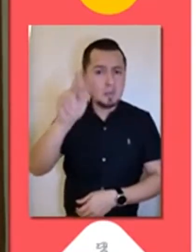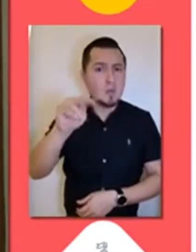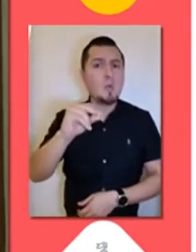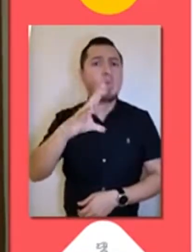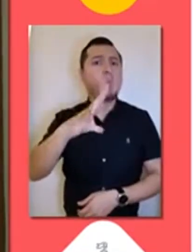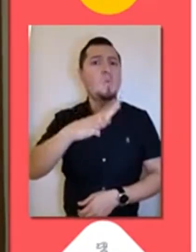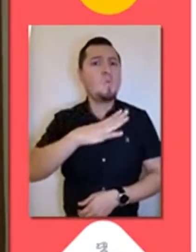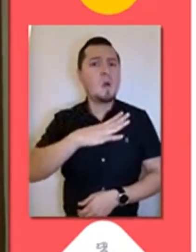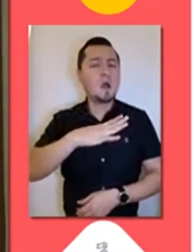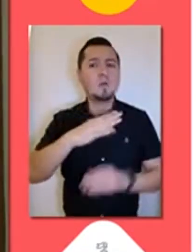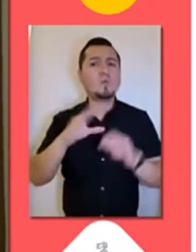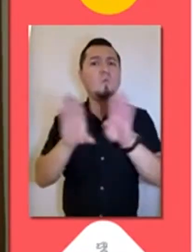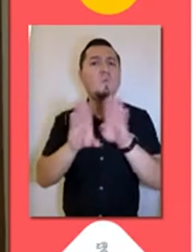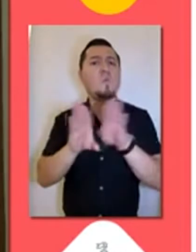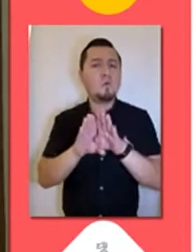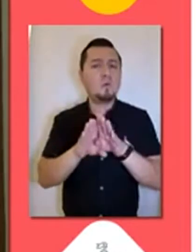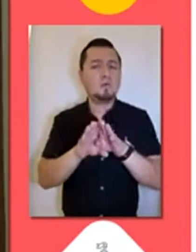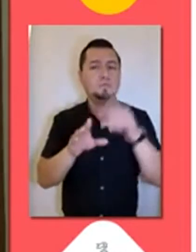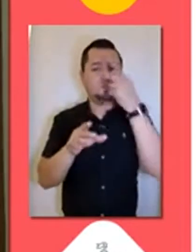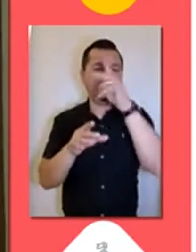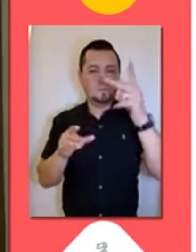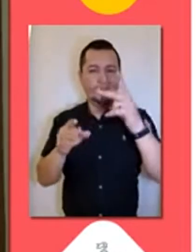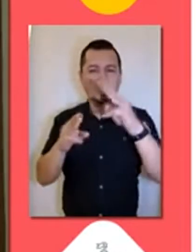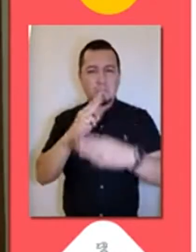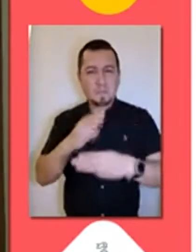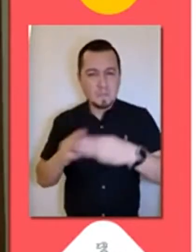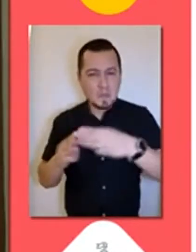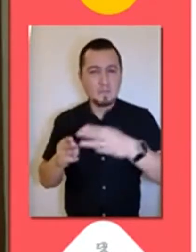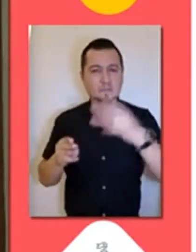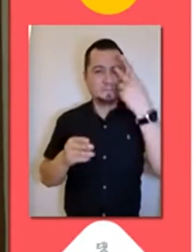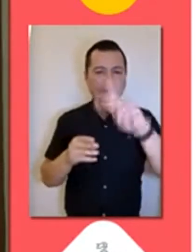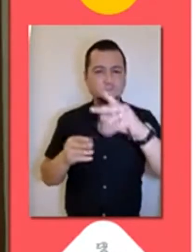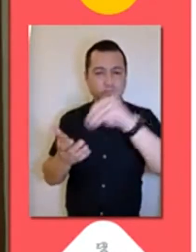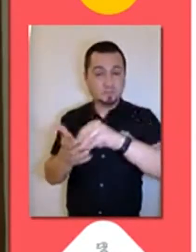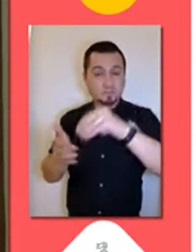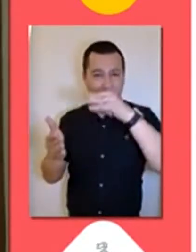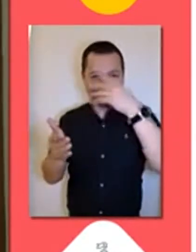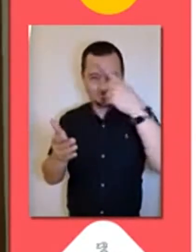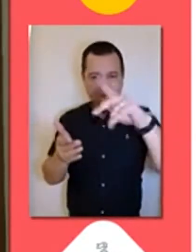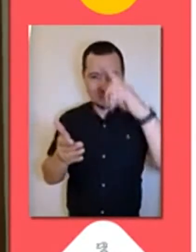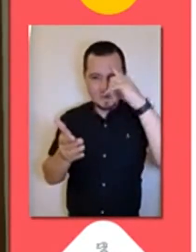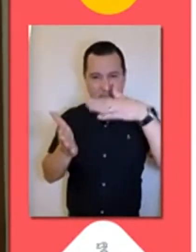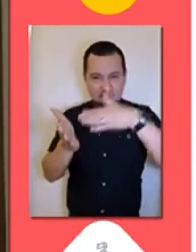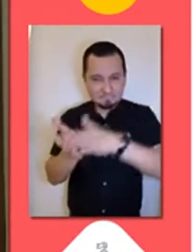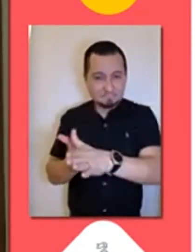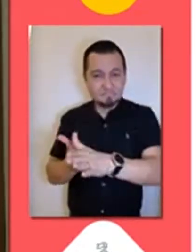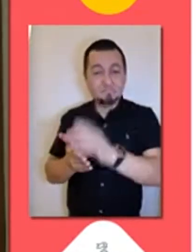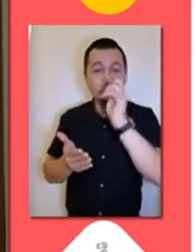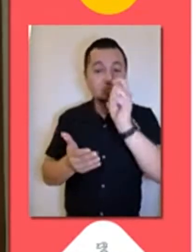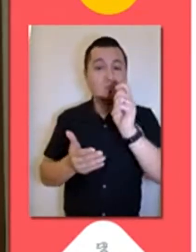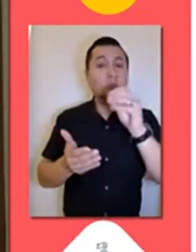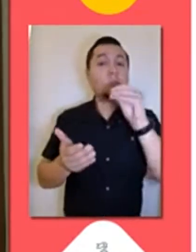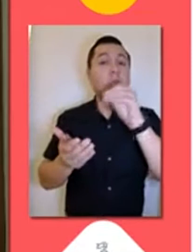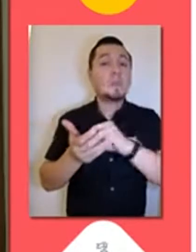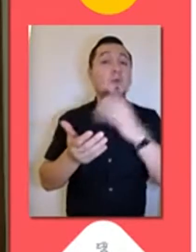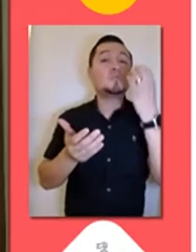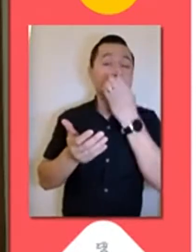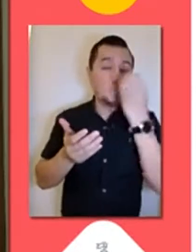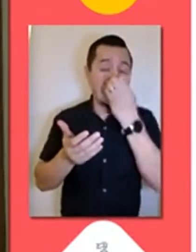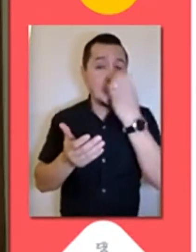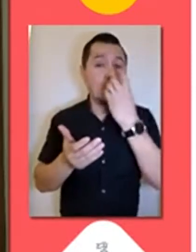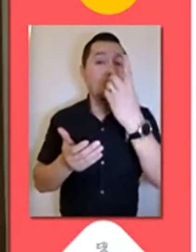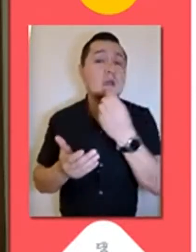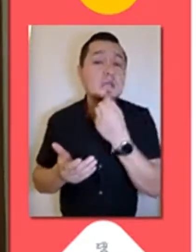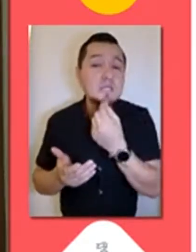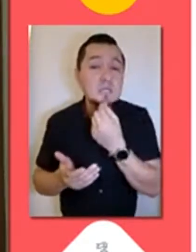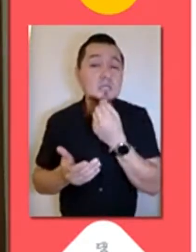otras estrategias que mencionábamos, materiales impresos y, por supuesto, este recurso de acudir a la escuela un niño a